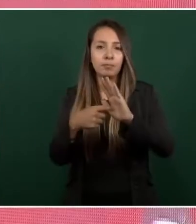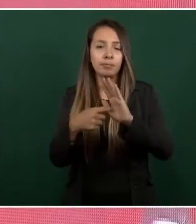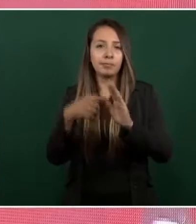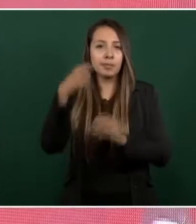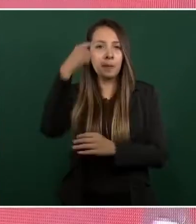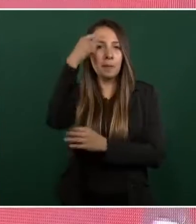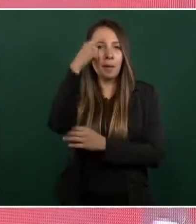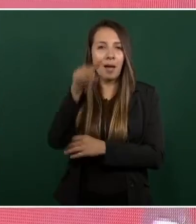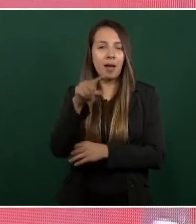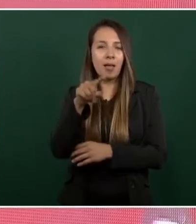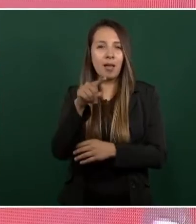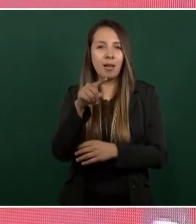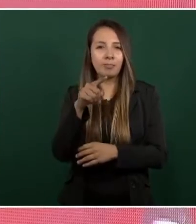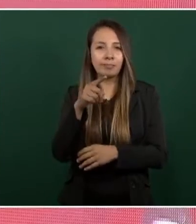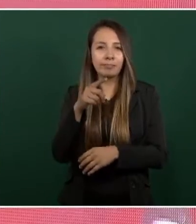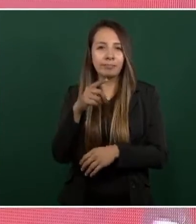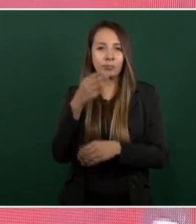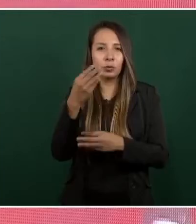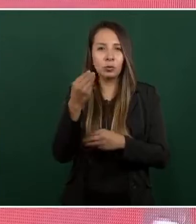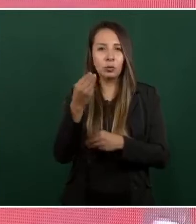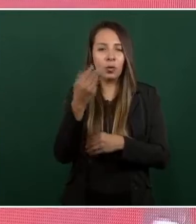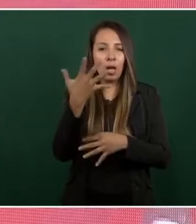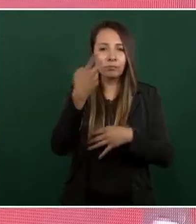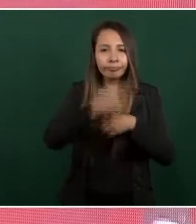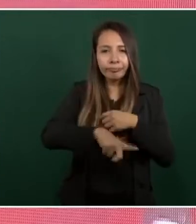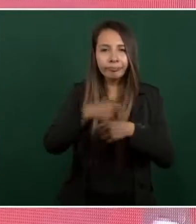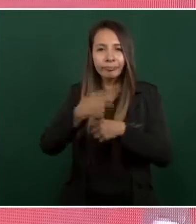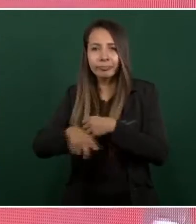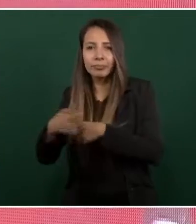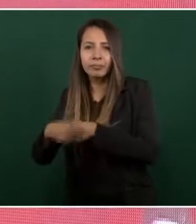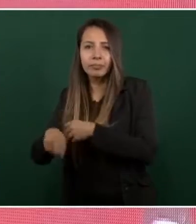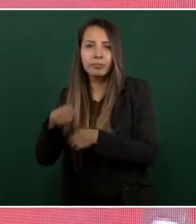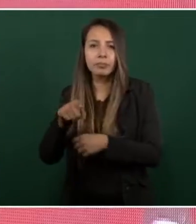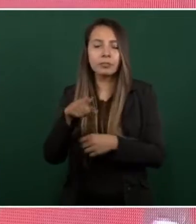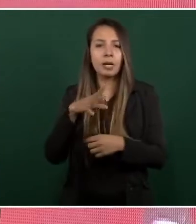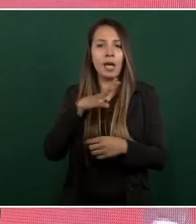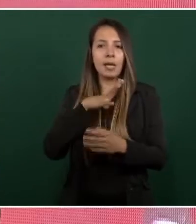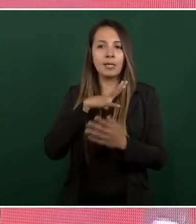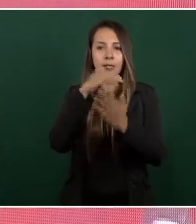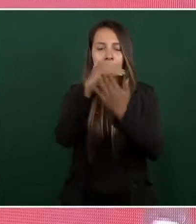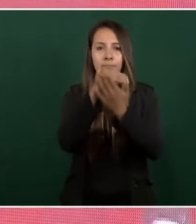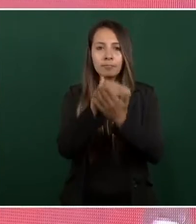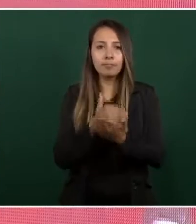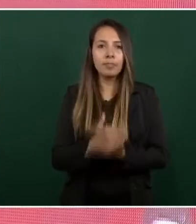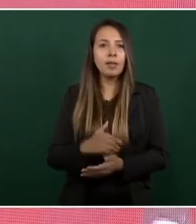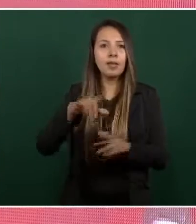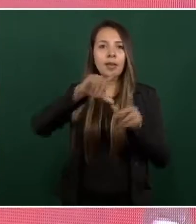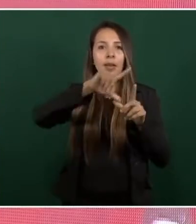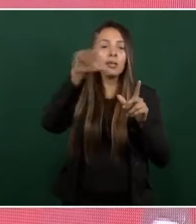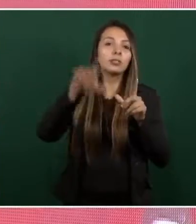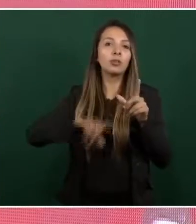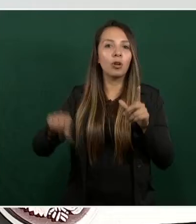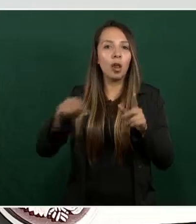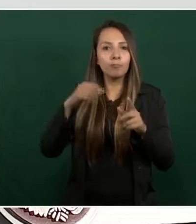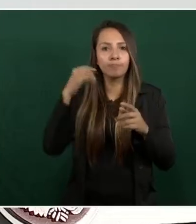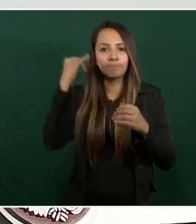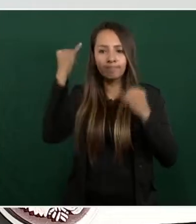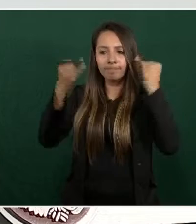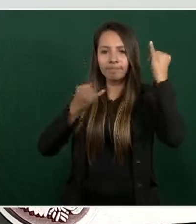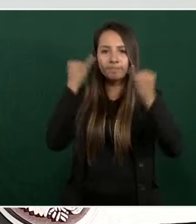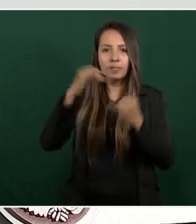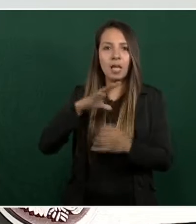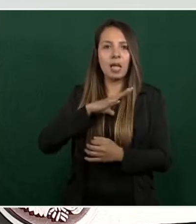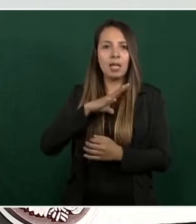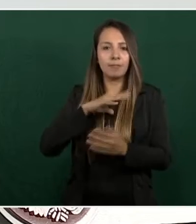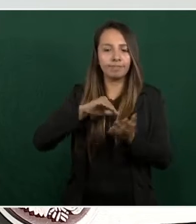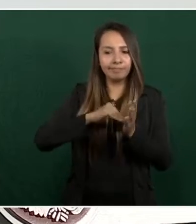la incidencia delictiva que aquí se reporta, nuestra guía es la Estrategia Nacional de Seguridad. Nuestro método